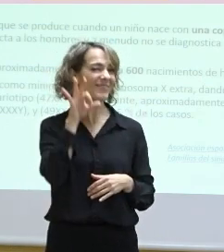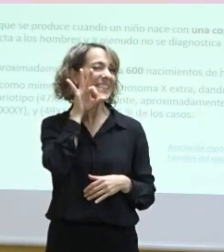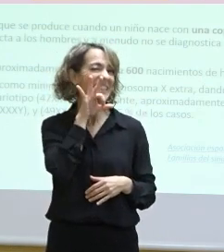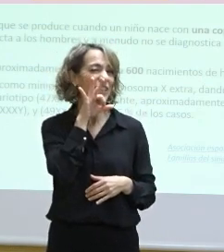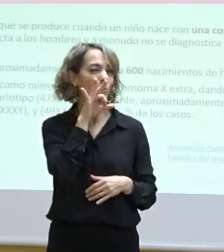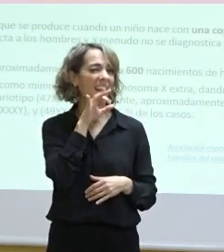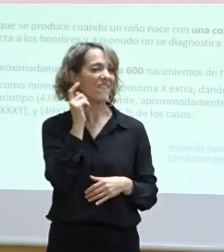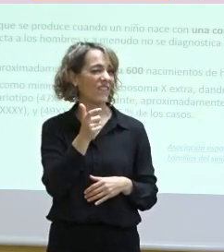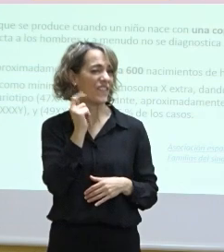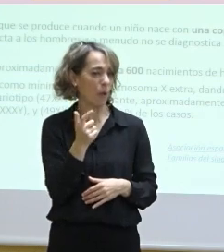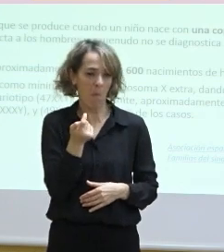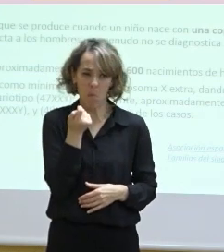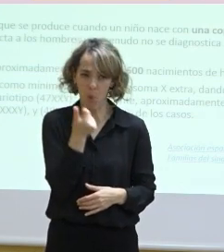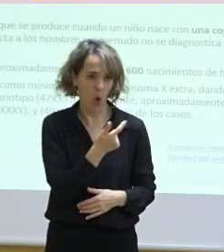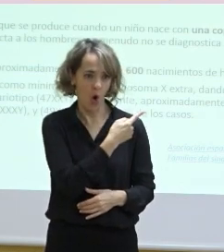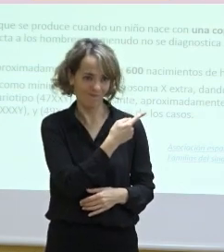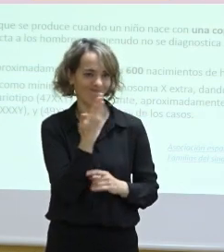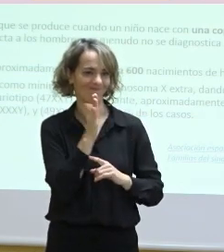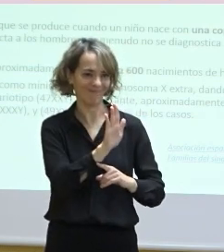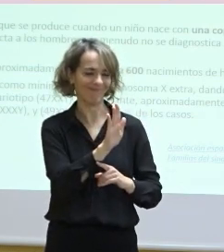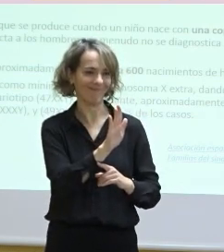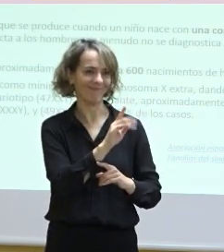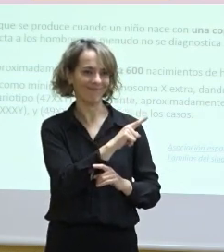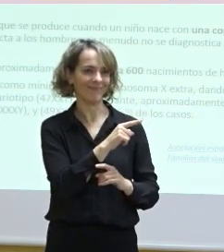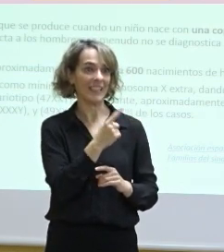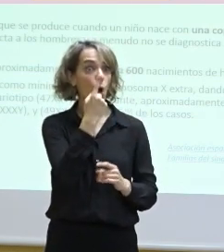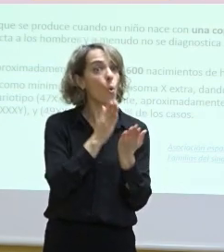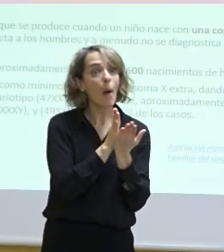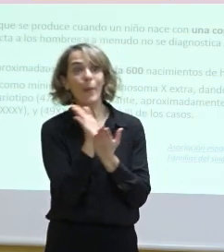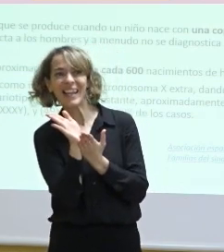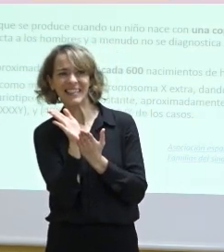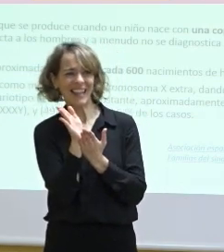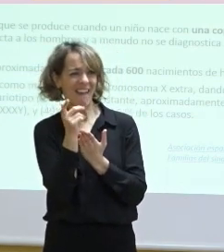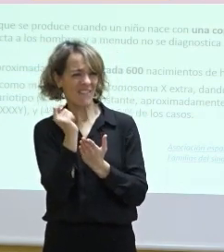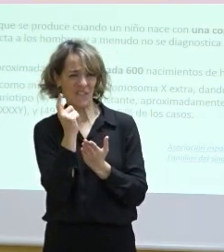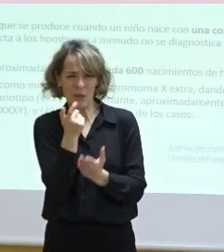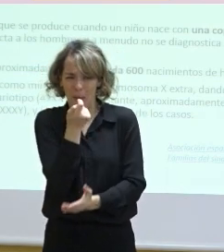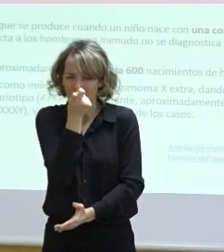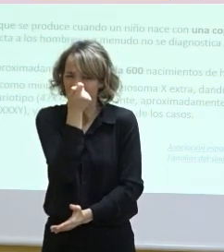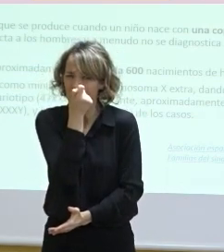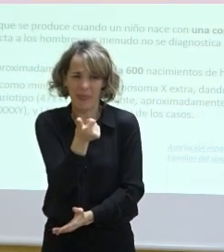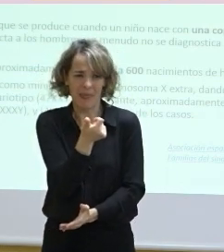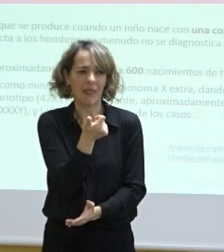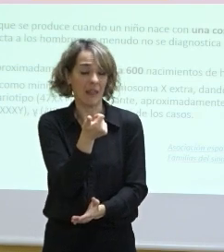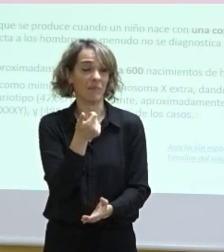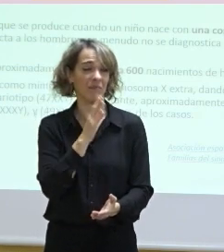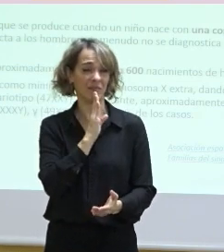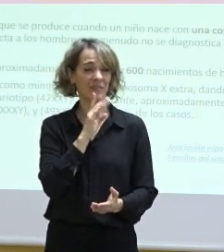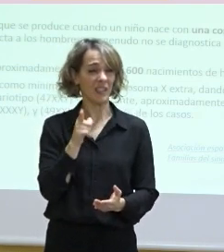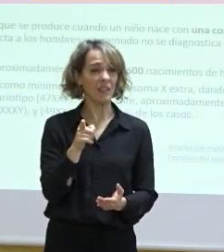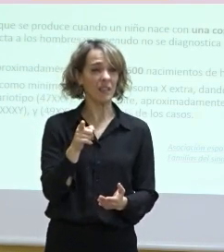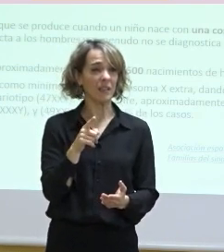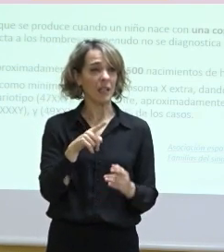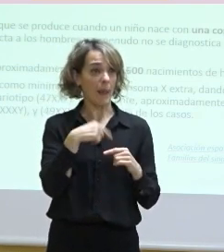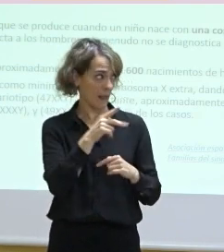poco frecuente. Además, en este caso es una variante muy poco frecuente, en los que, como vamos a ver